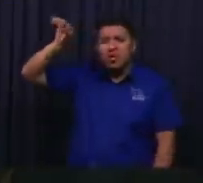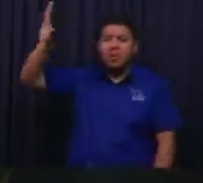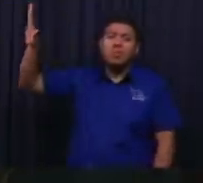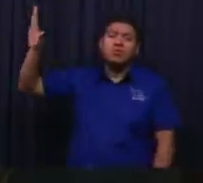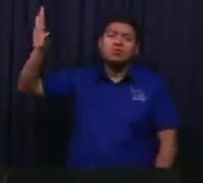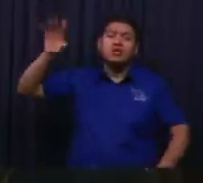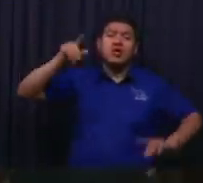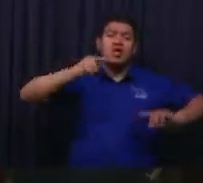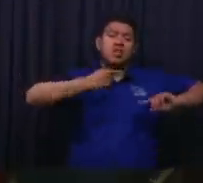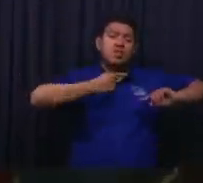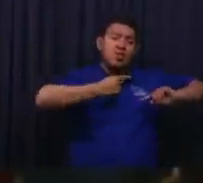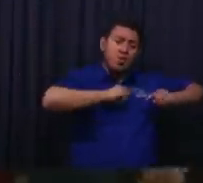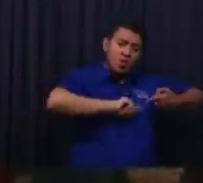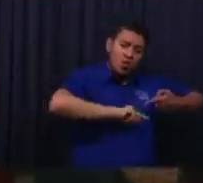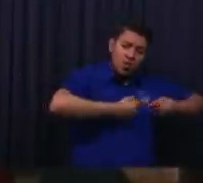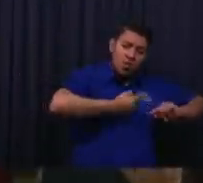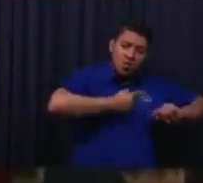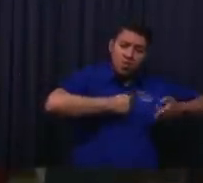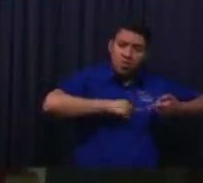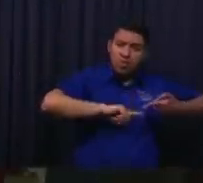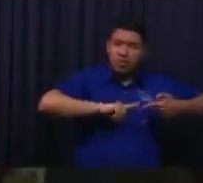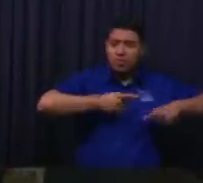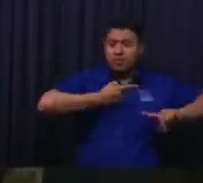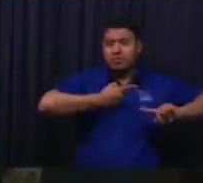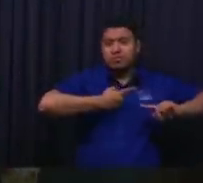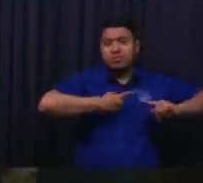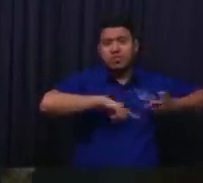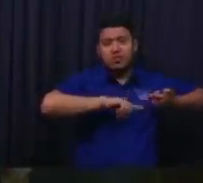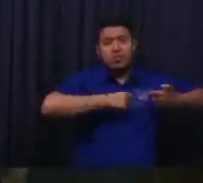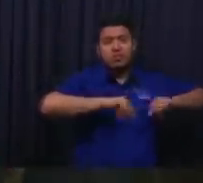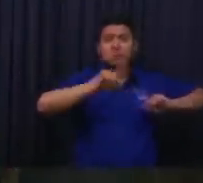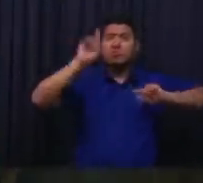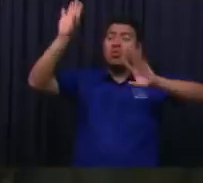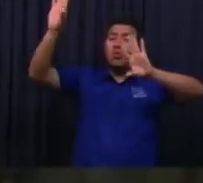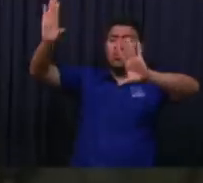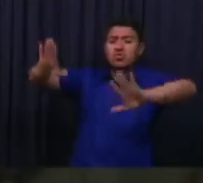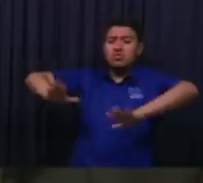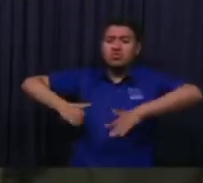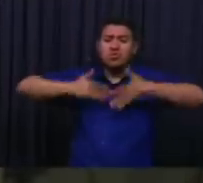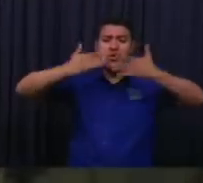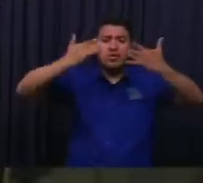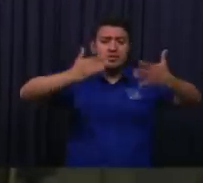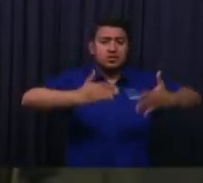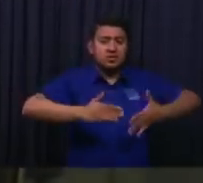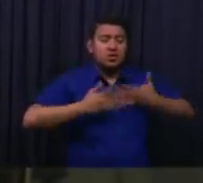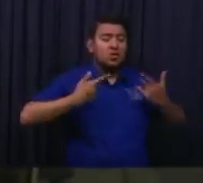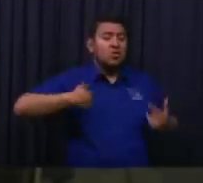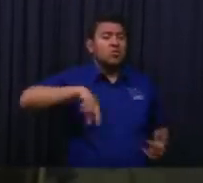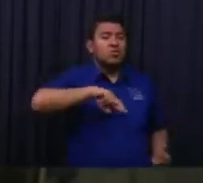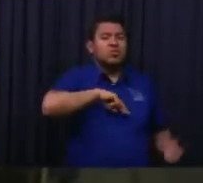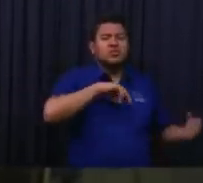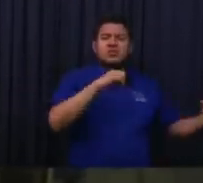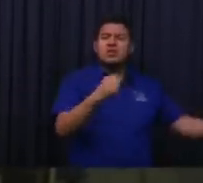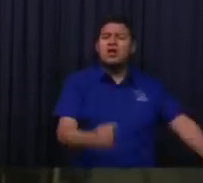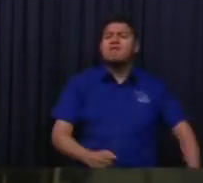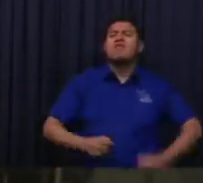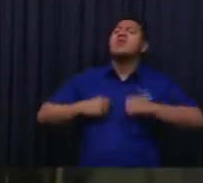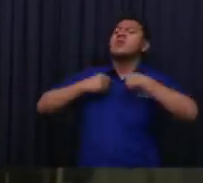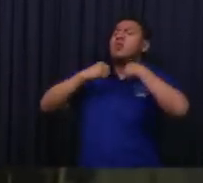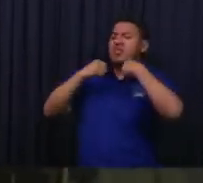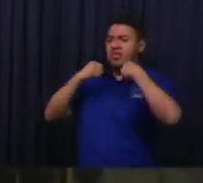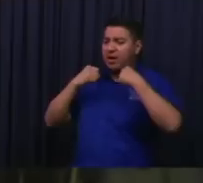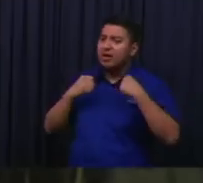Olvidemos, sí, Señor, el dolor, pues su gozo es